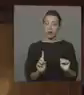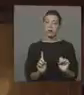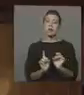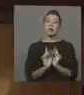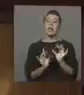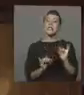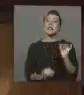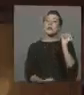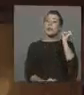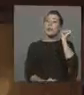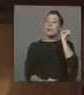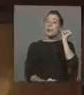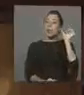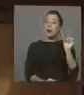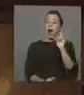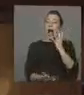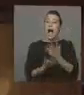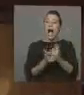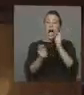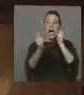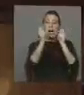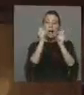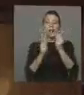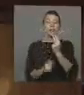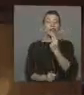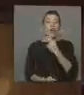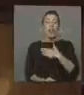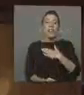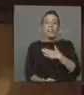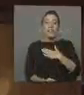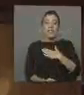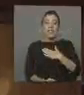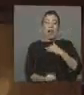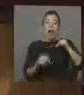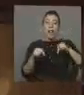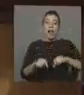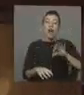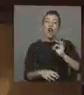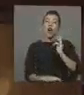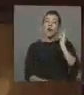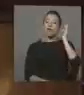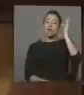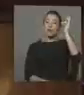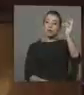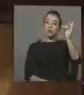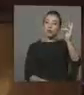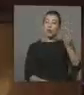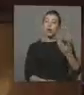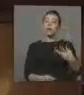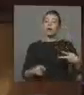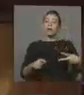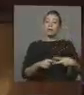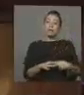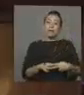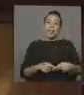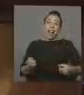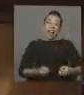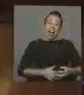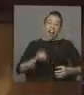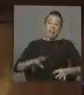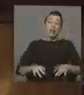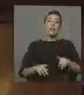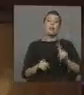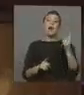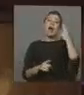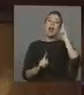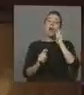caso de que la mujer se encuentre en riesgo vital, presente o futuro, de modo que la interrupción evite un peligro para